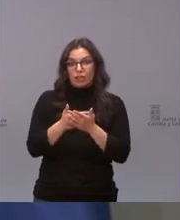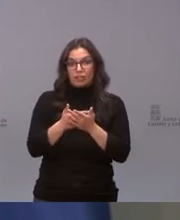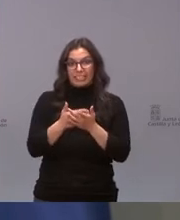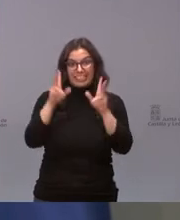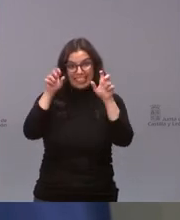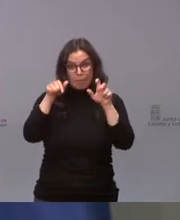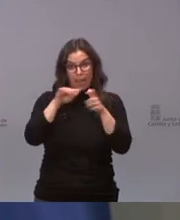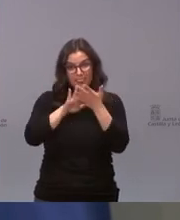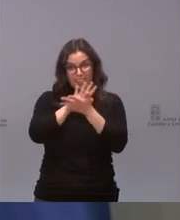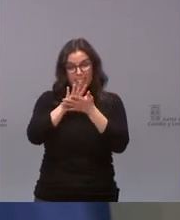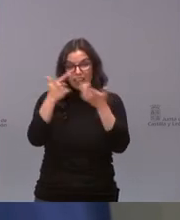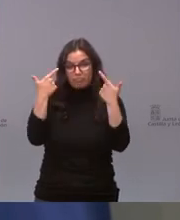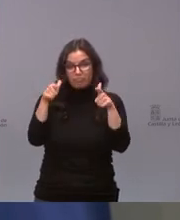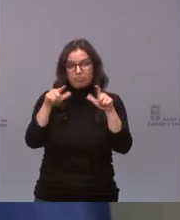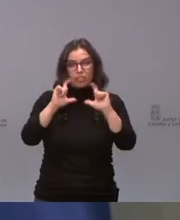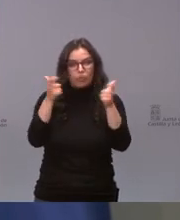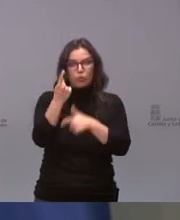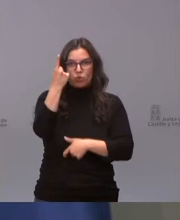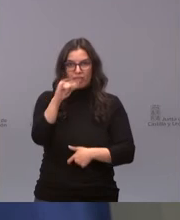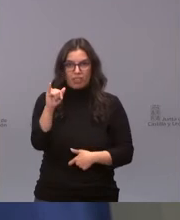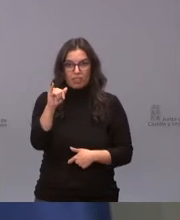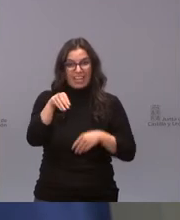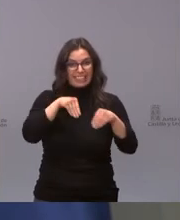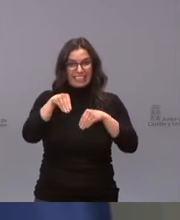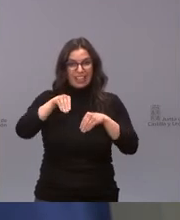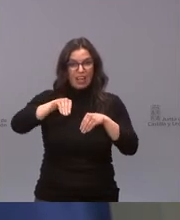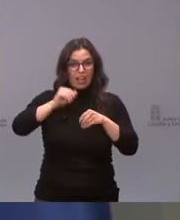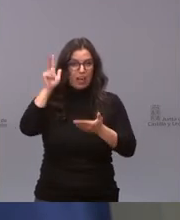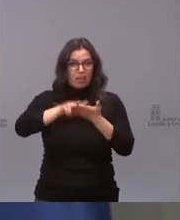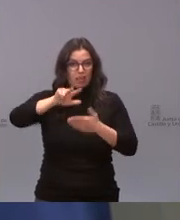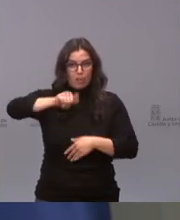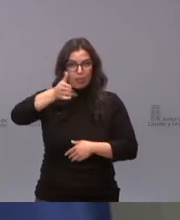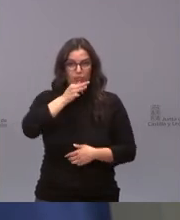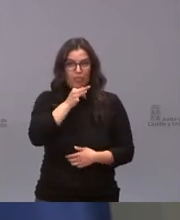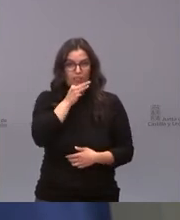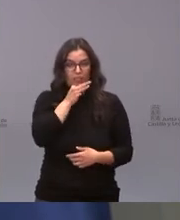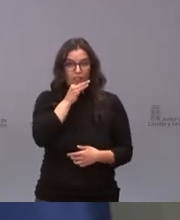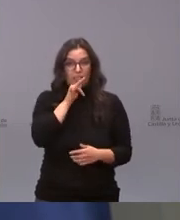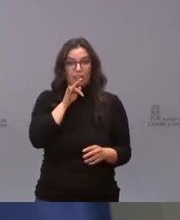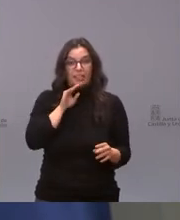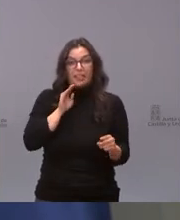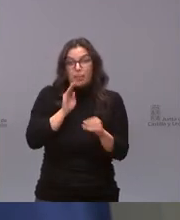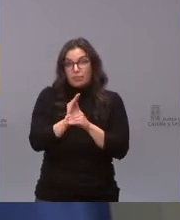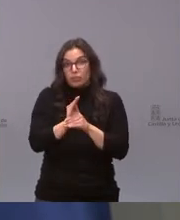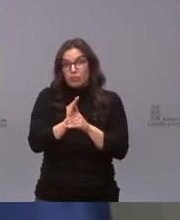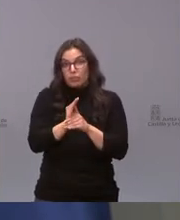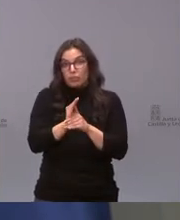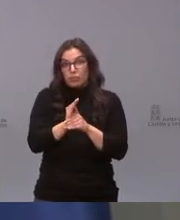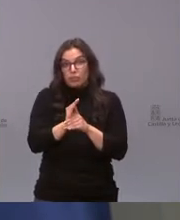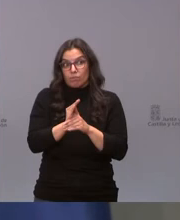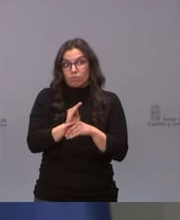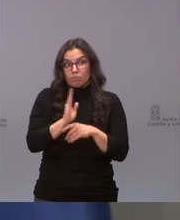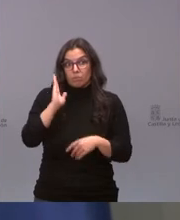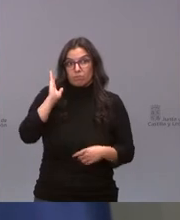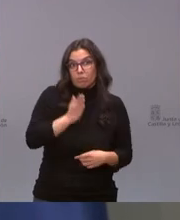sectorial. Ni siquiera está aprobada la estrategia. Las inversiones perjudican cada